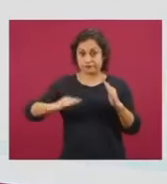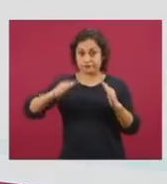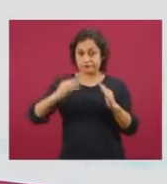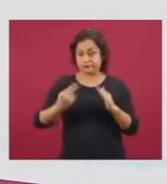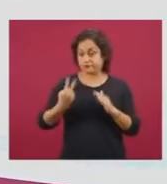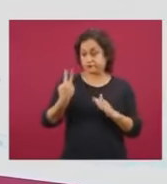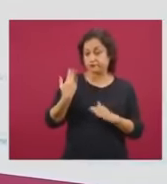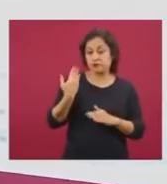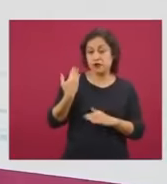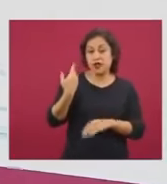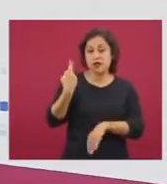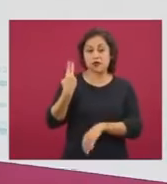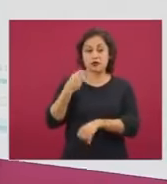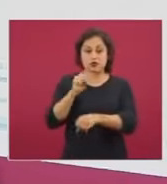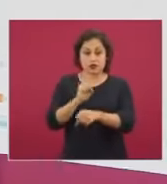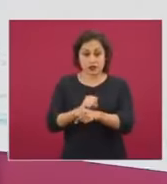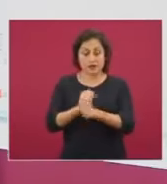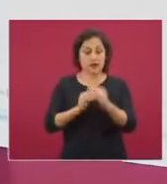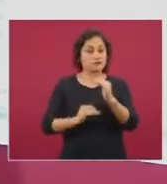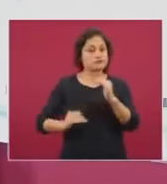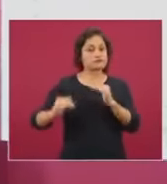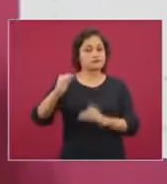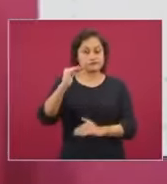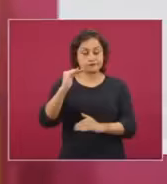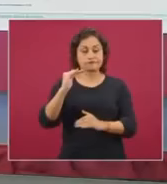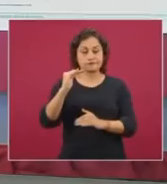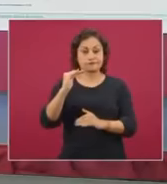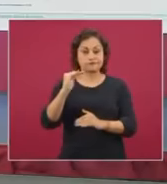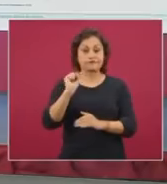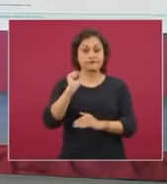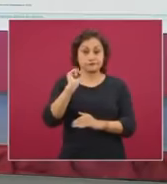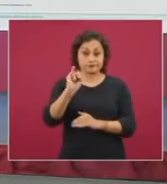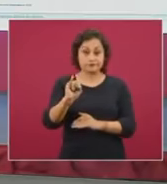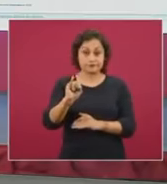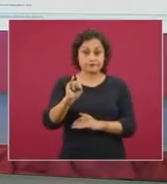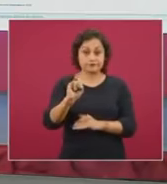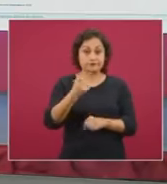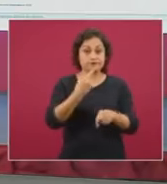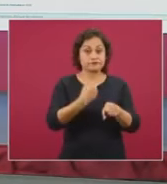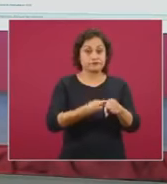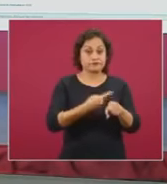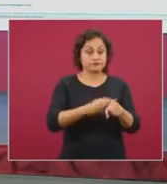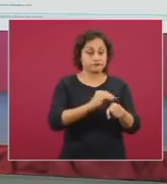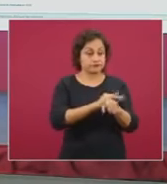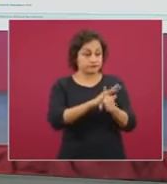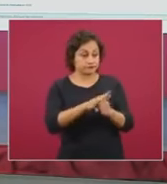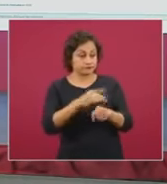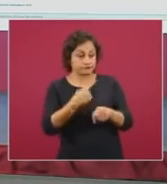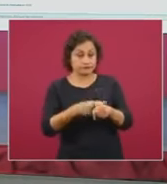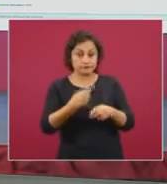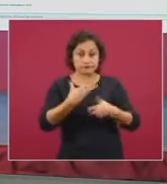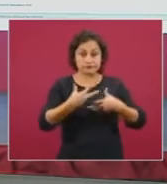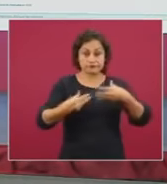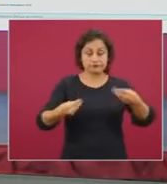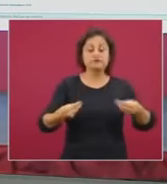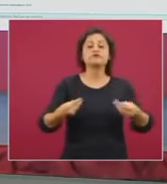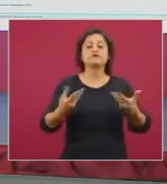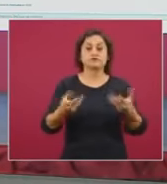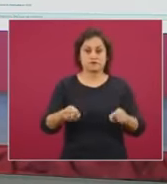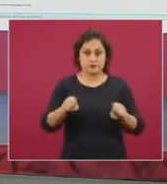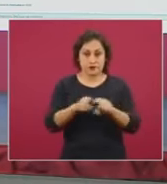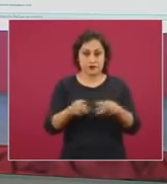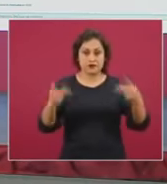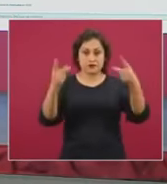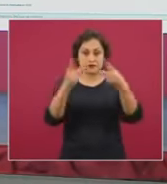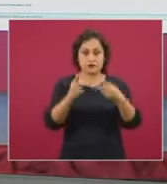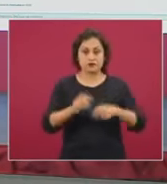semanas claramente con un ascenso que también va muy a la par de lo que ha pasado con la curva epidémica. En el cuadro